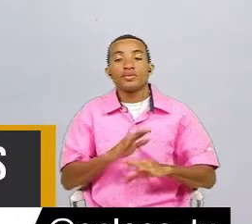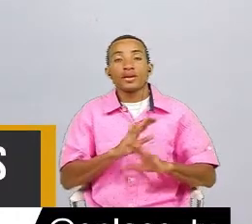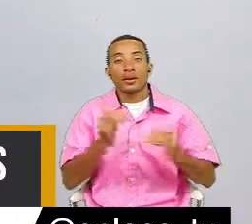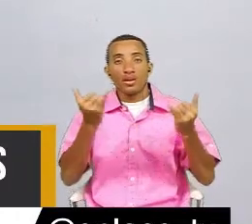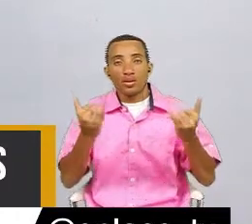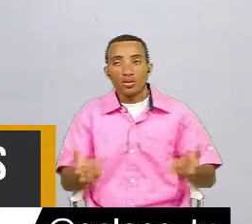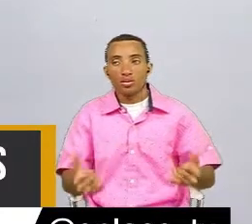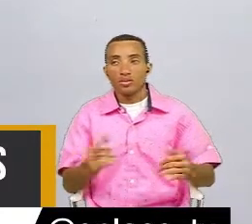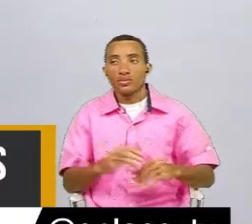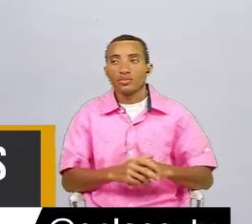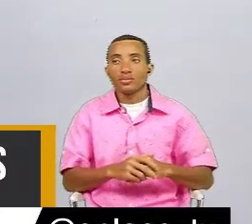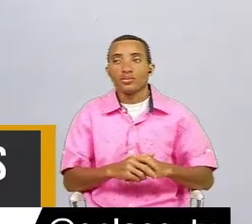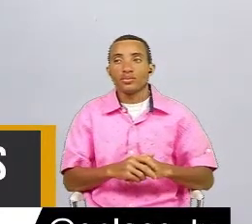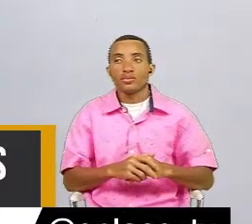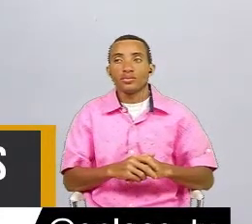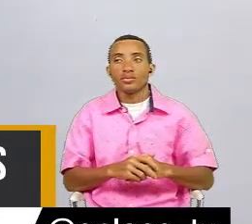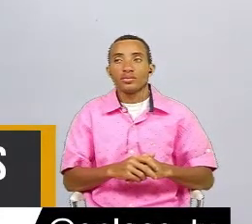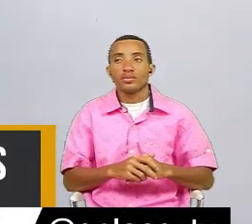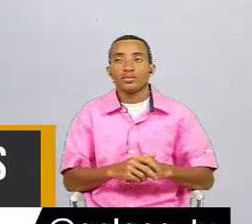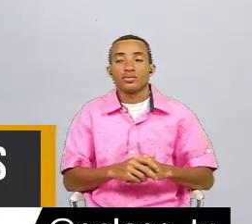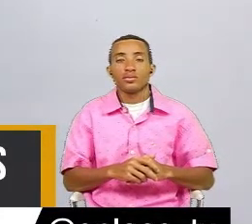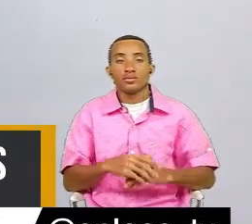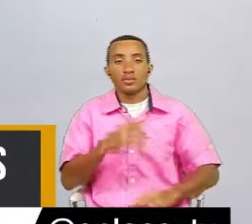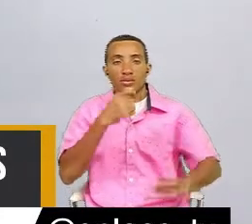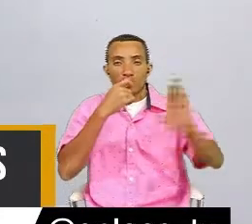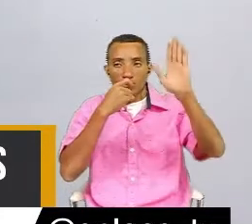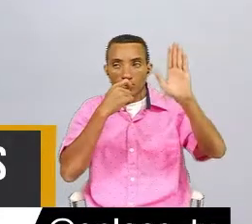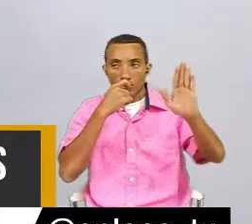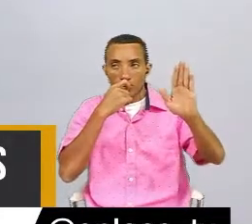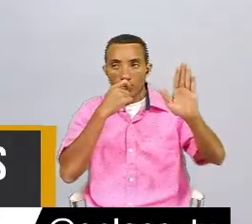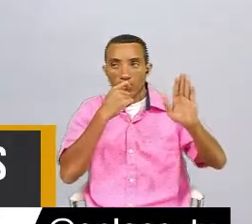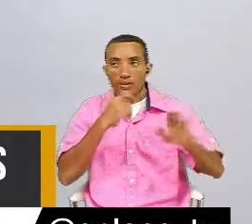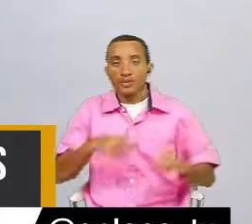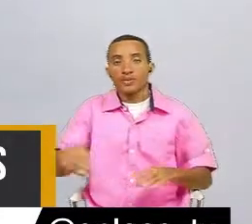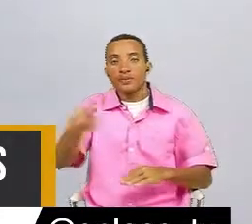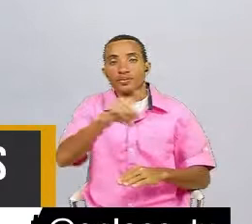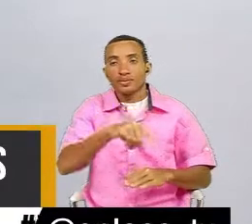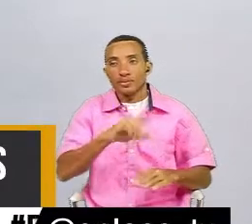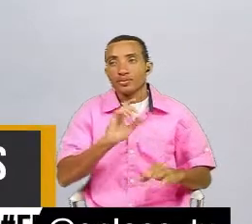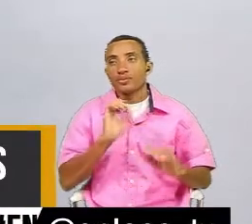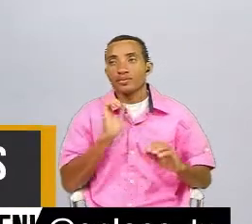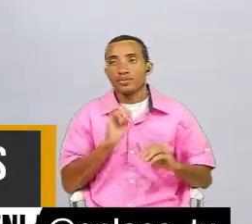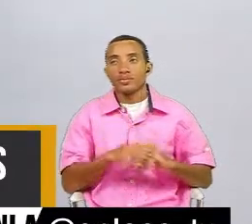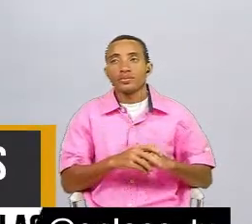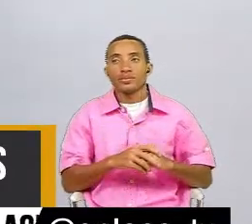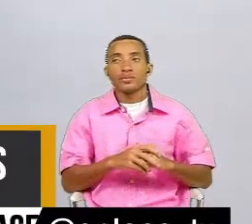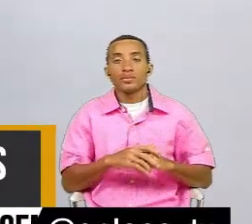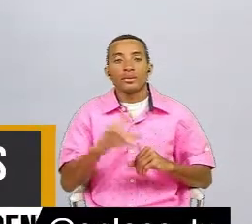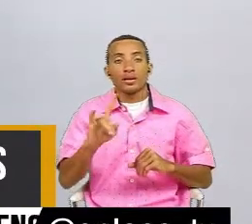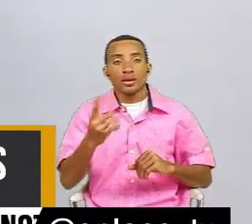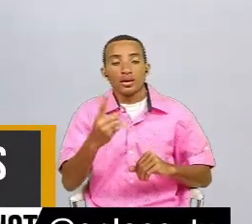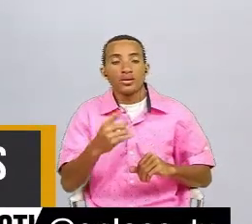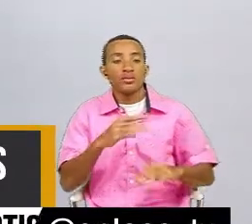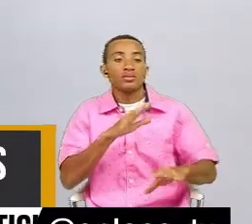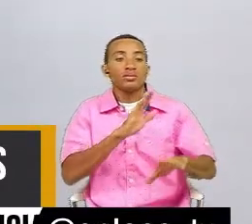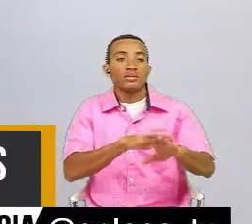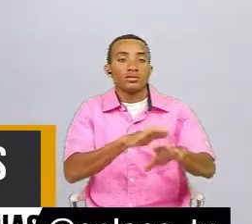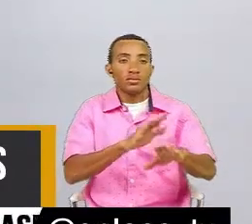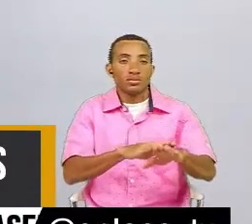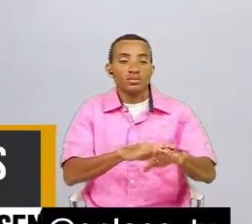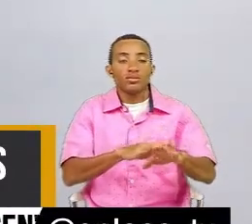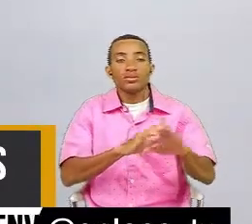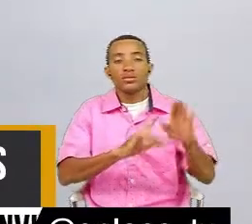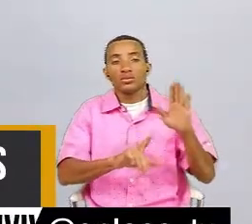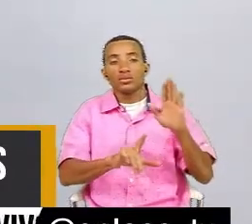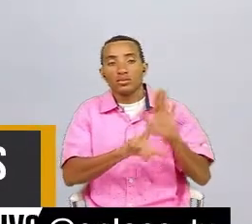momento en que la autoridad de tránsito, es decir, los agentes de tránsito, hagan un requerimiento por transporte legal, les